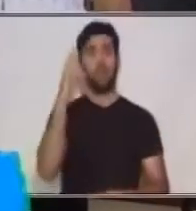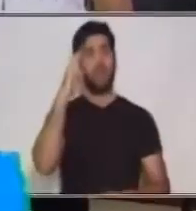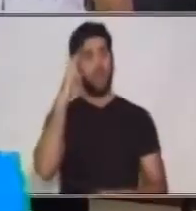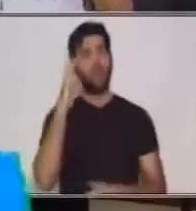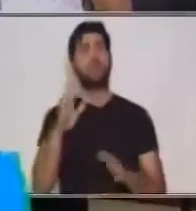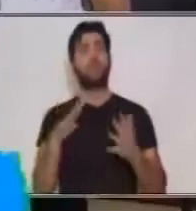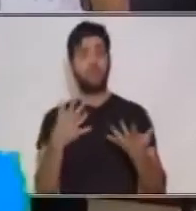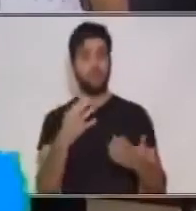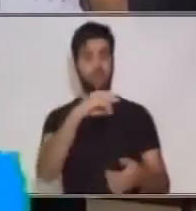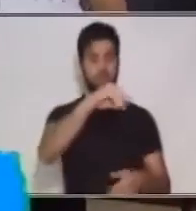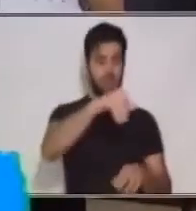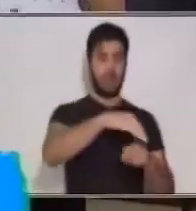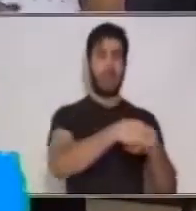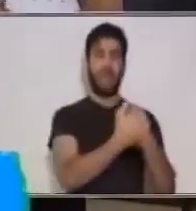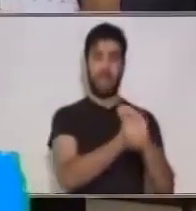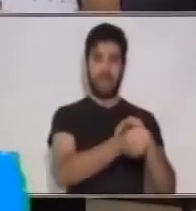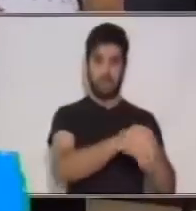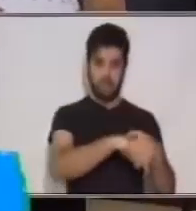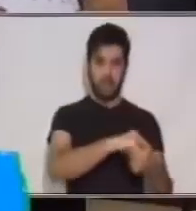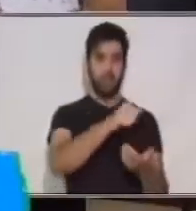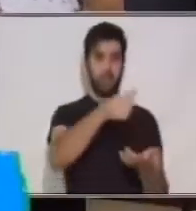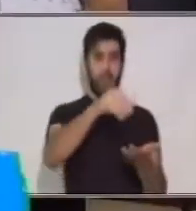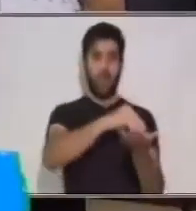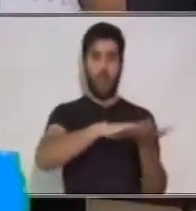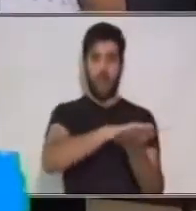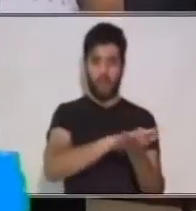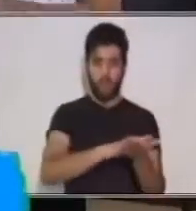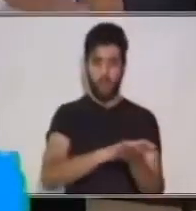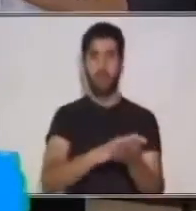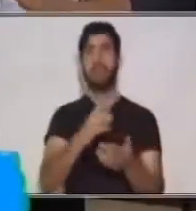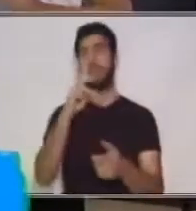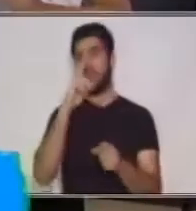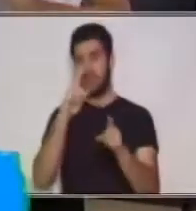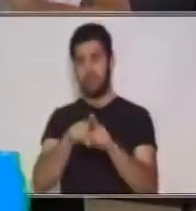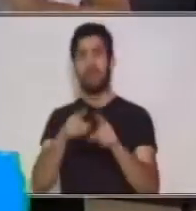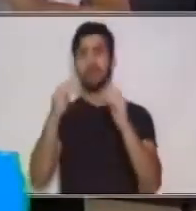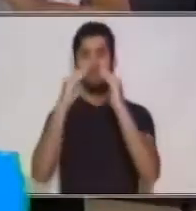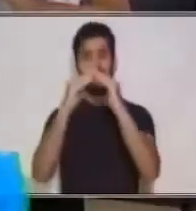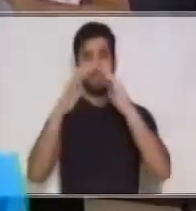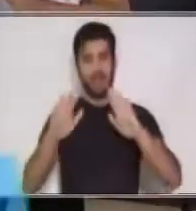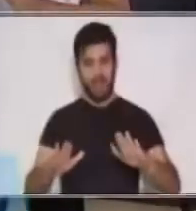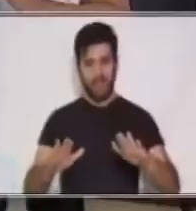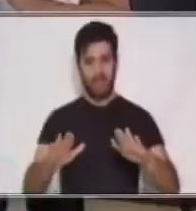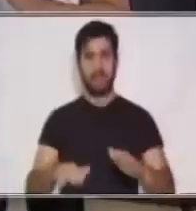lávate las manos o utiliza gel y recuerda siempre, quédate en casa.